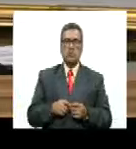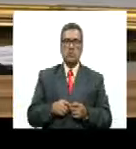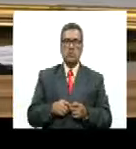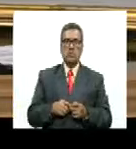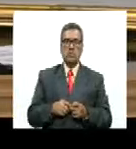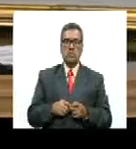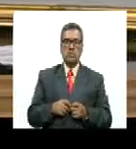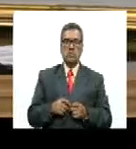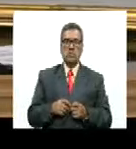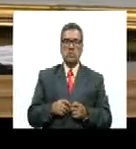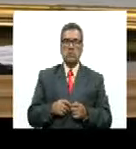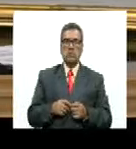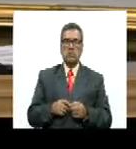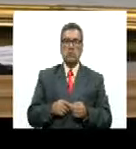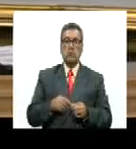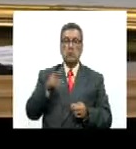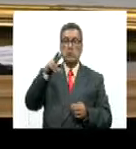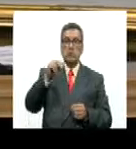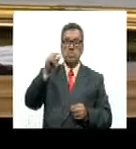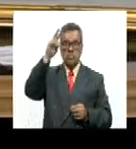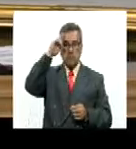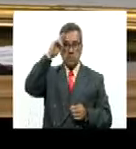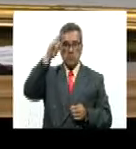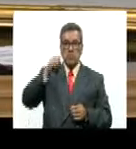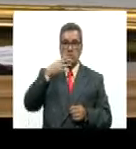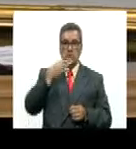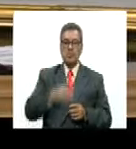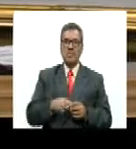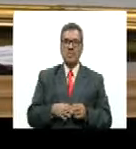Respeten. Y si no respetan, ah, bueno.